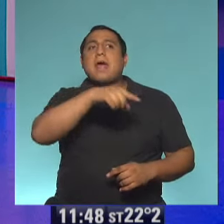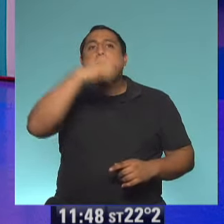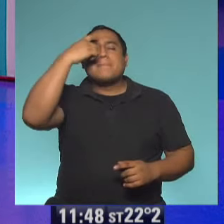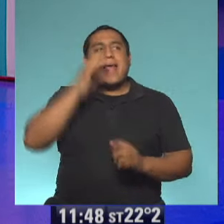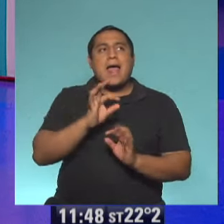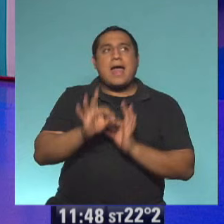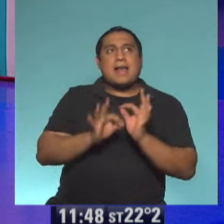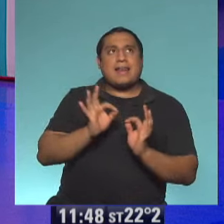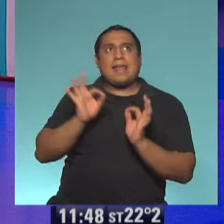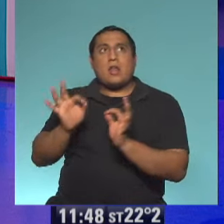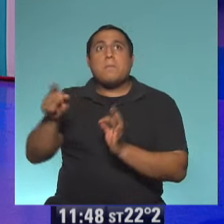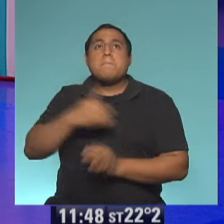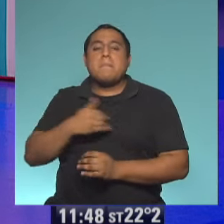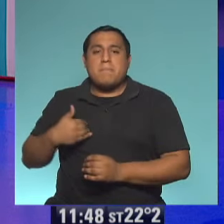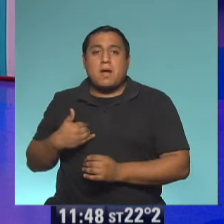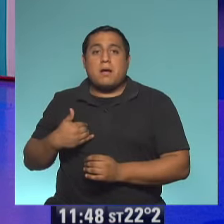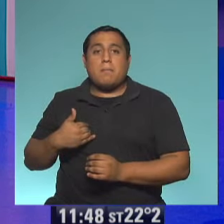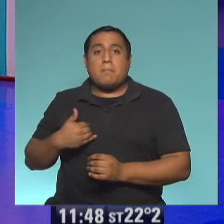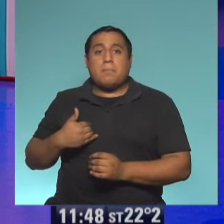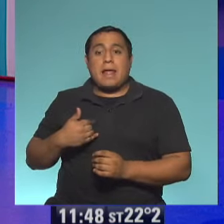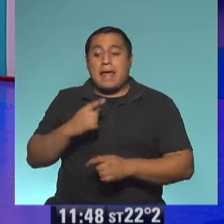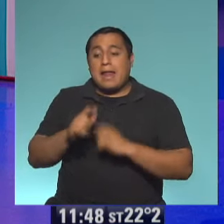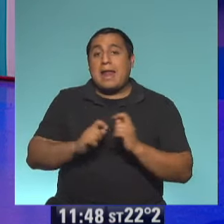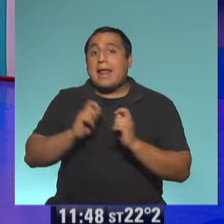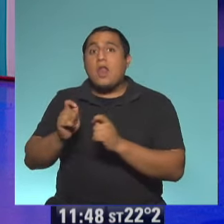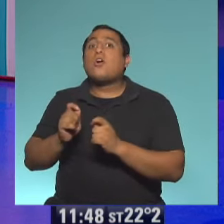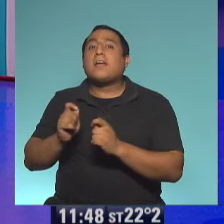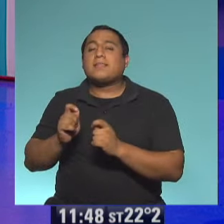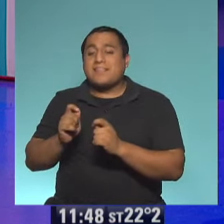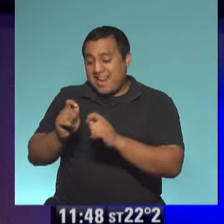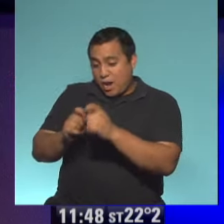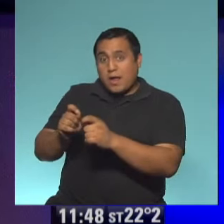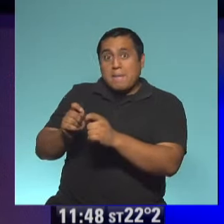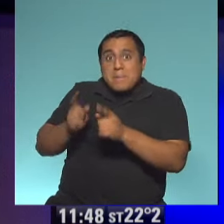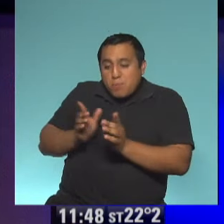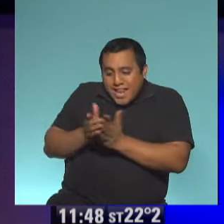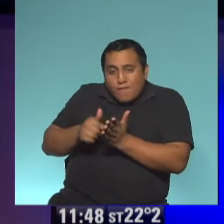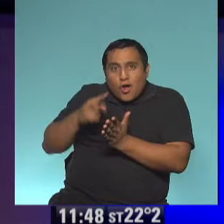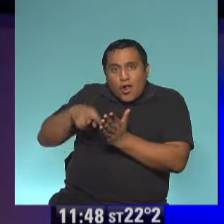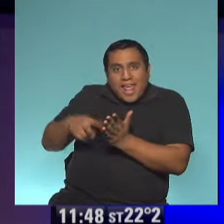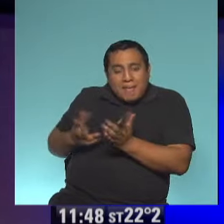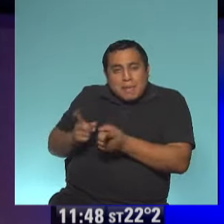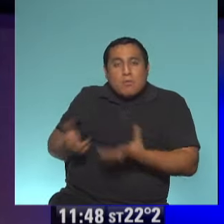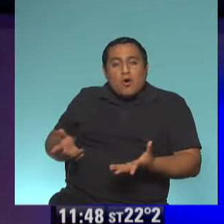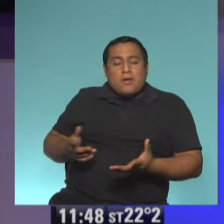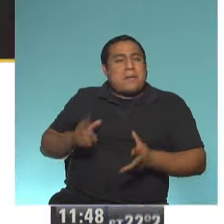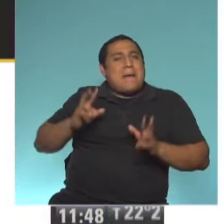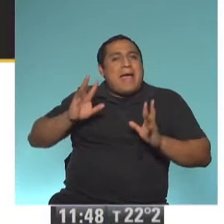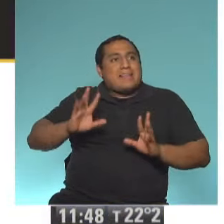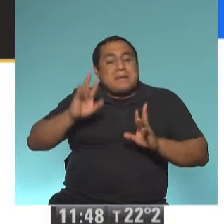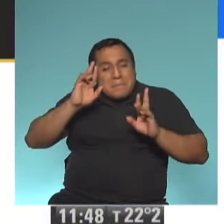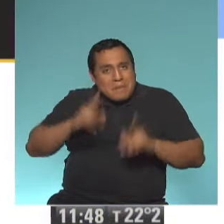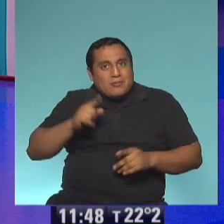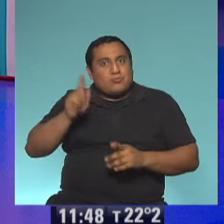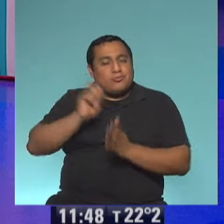para sus mamás y al final el regalo era el mismo libro que estábamos leyendo. Sí, esa estrategia de los autores es interesante y nos